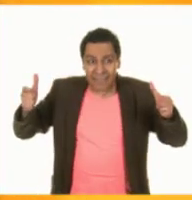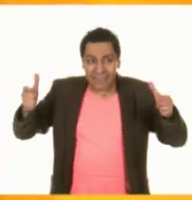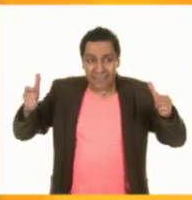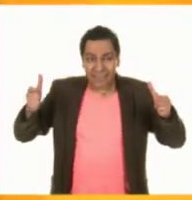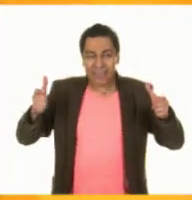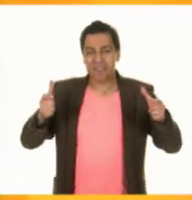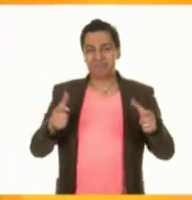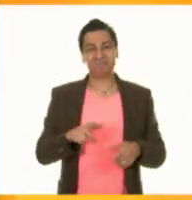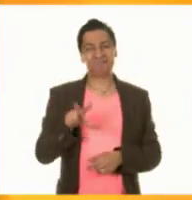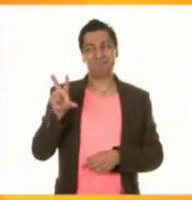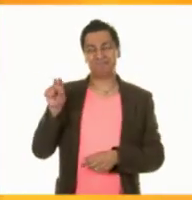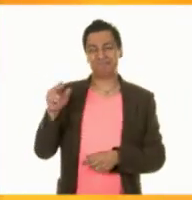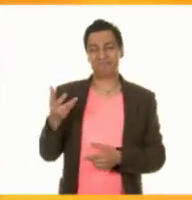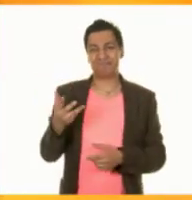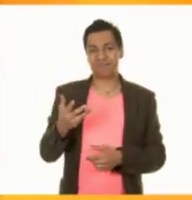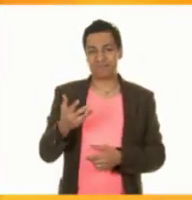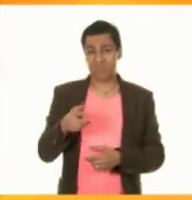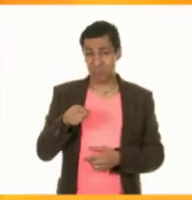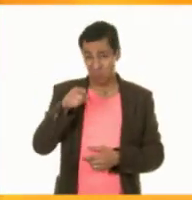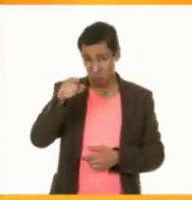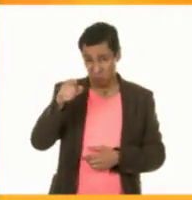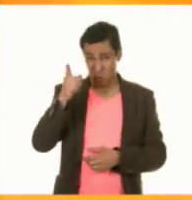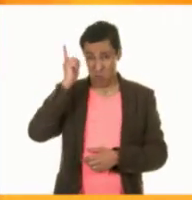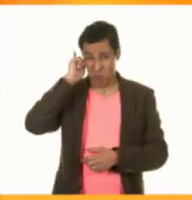Ahora sí. ¿Un camello?